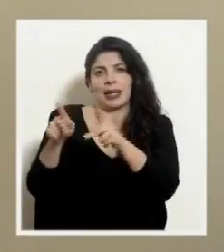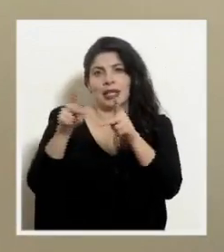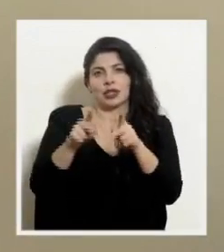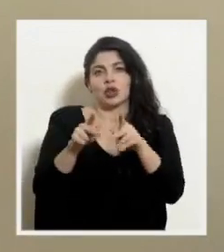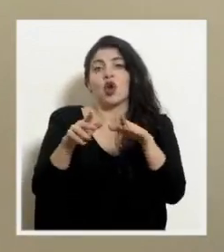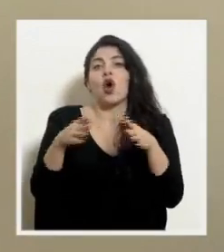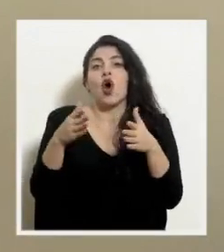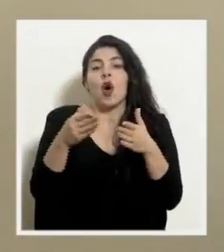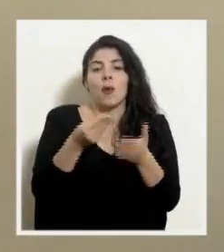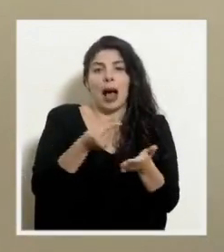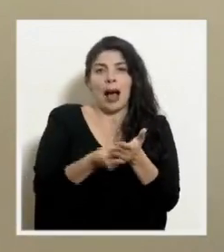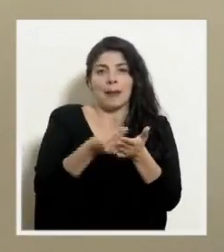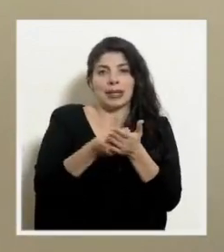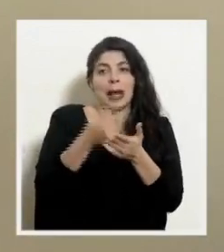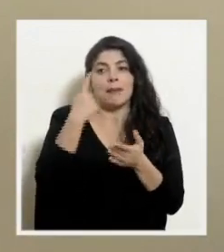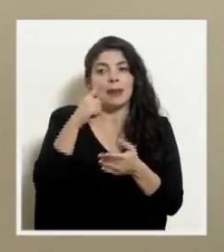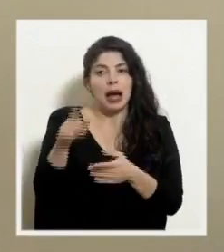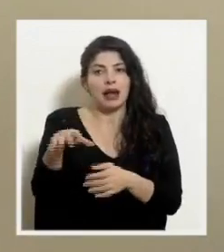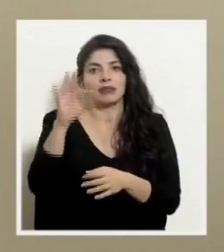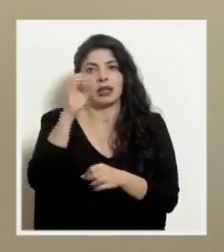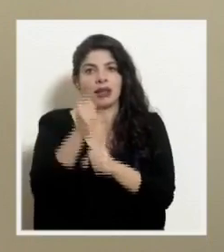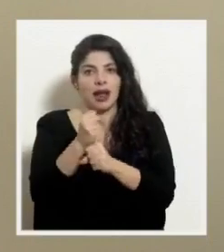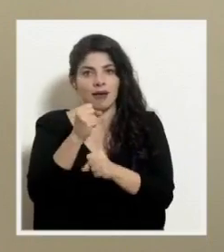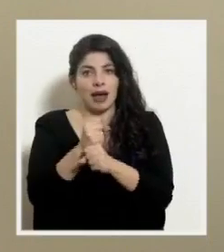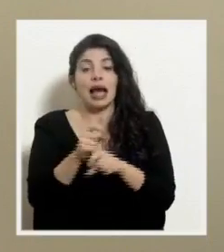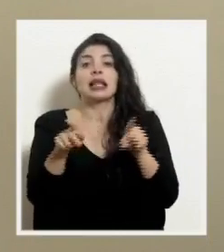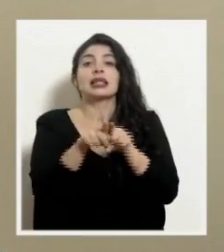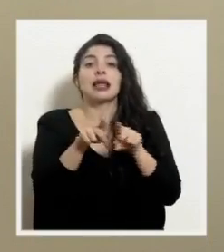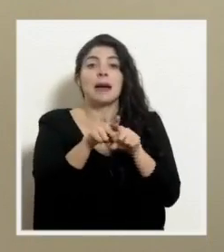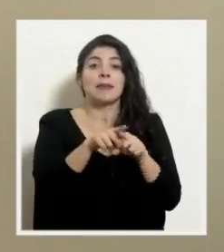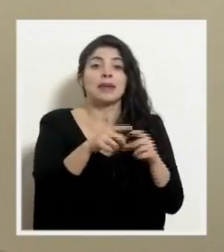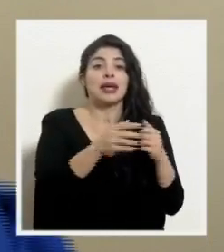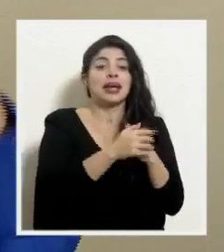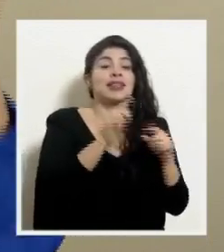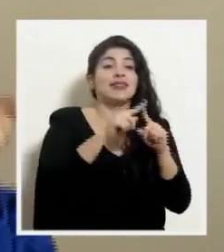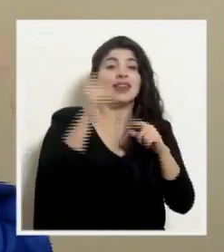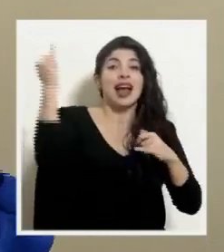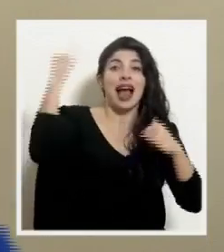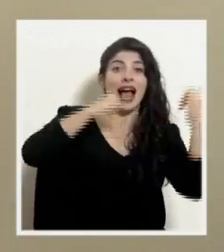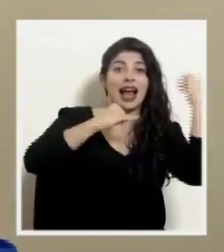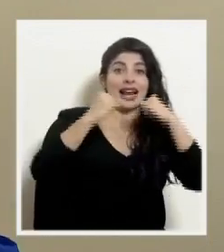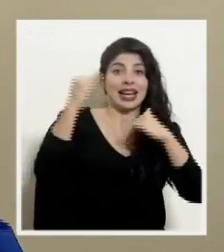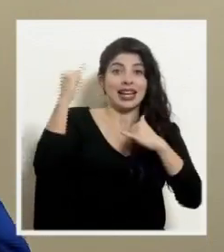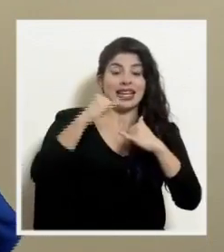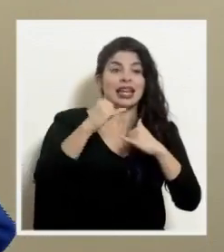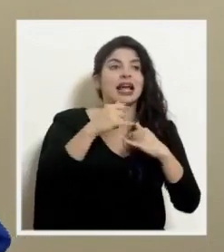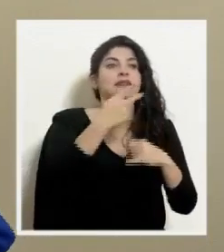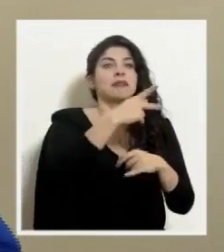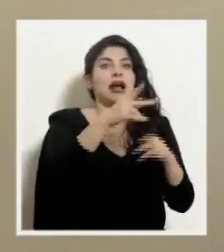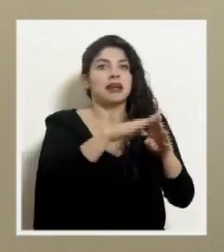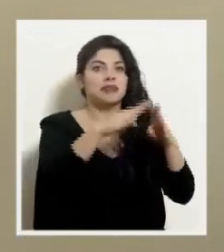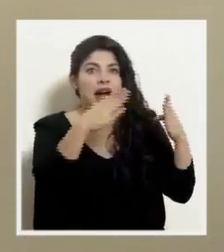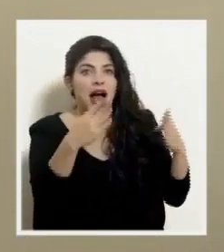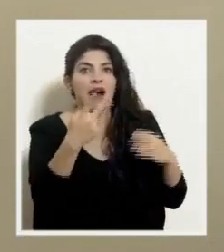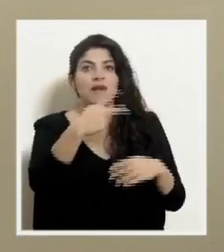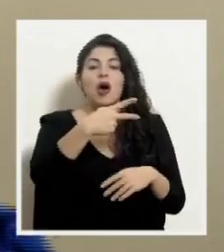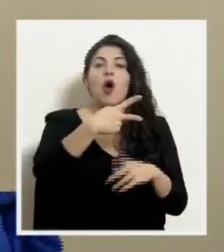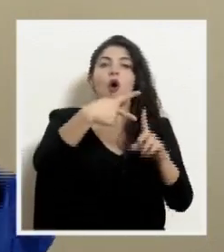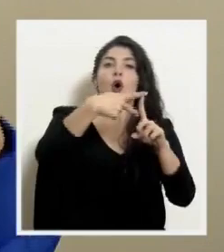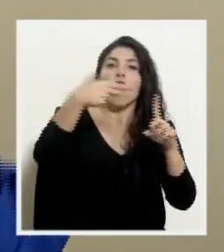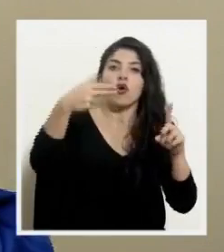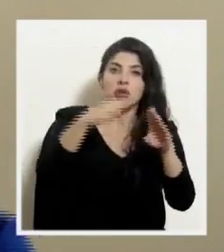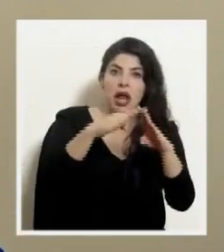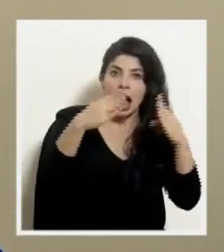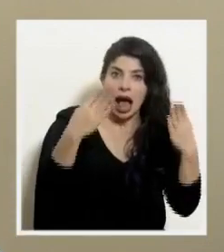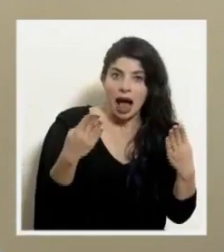del capital de trabajo, fomentando la interconexión de las líneas aéreas, dejando las playas abiertas, los hoteles operando